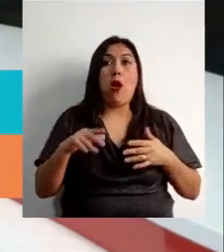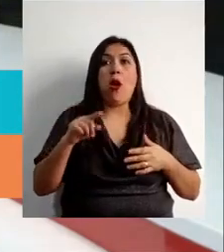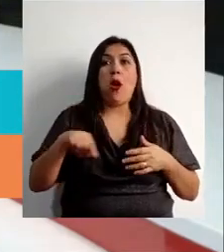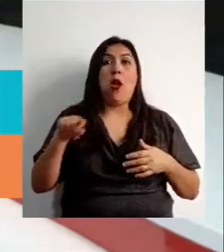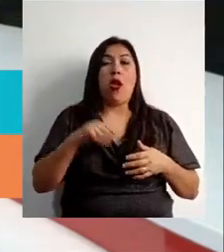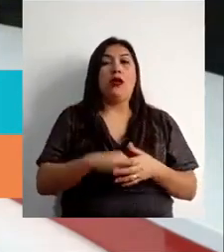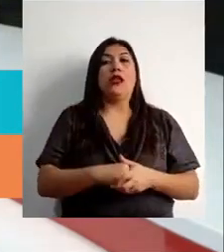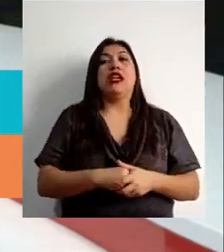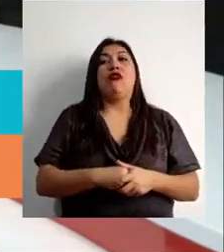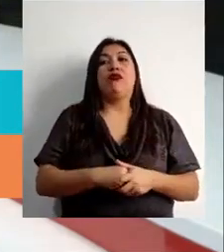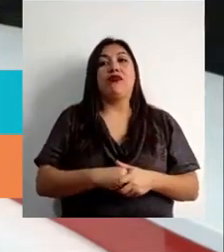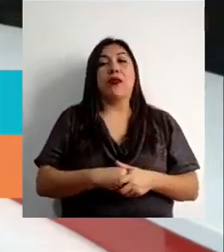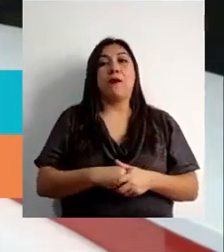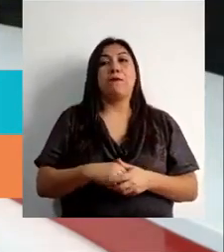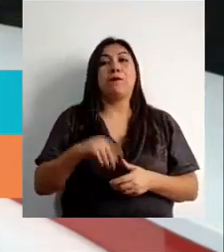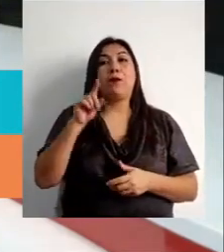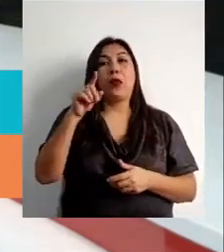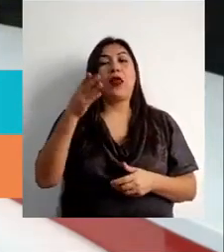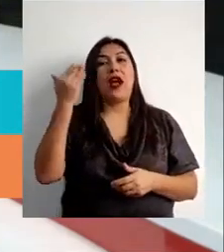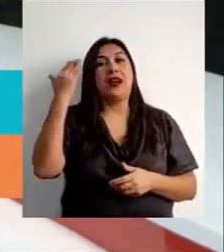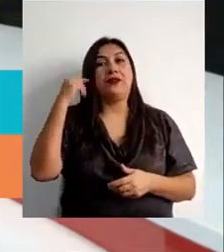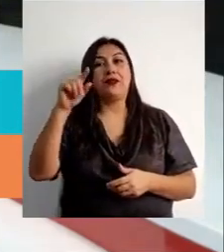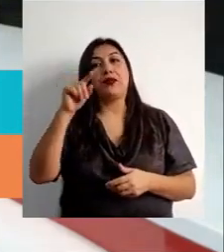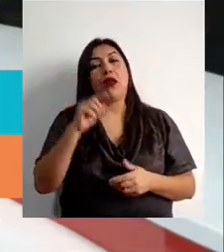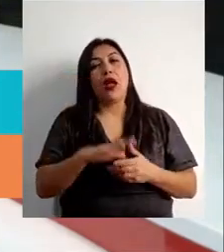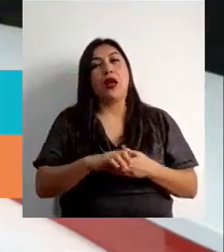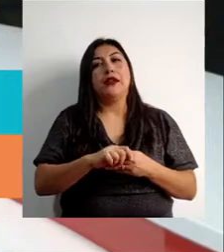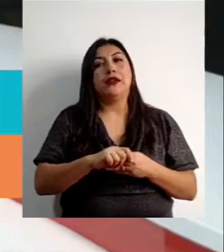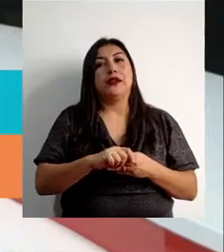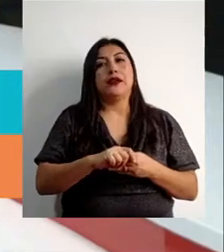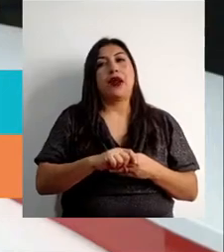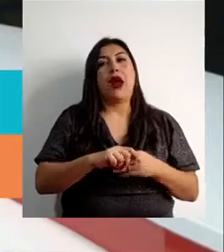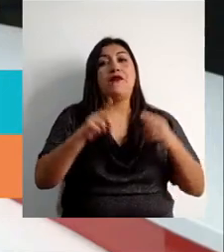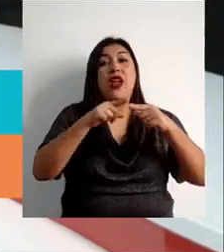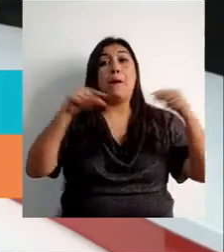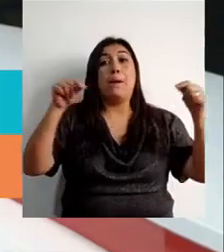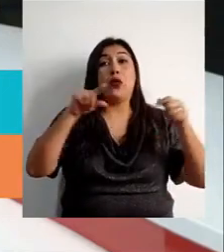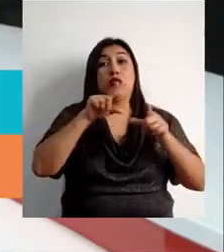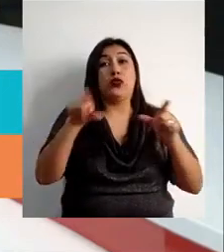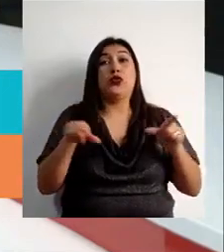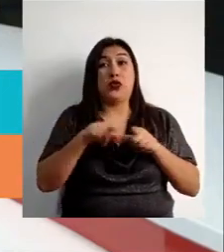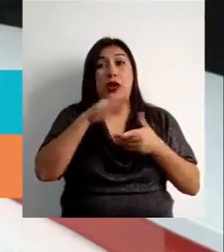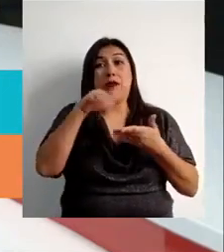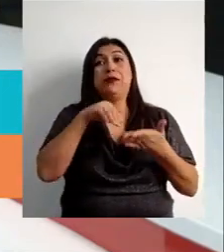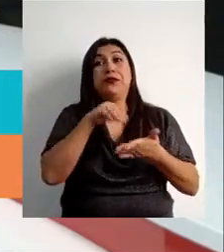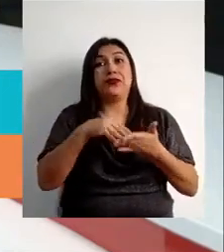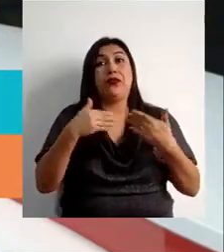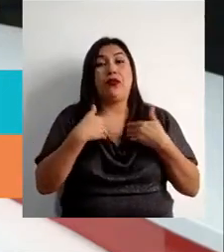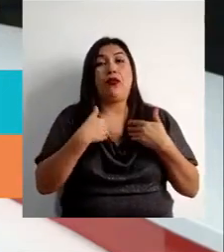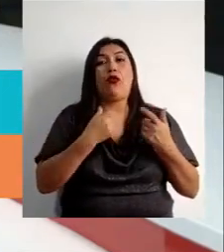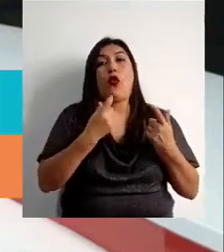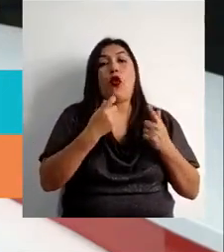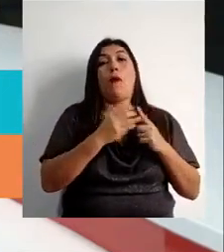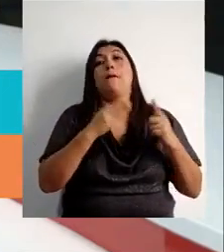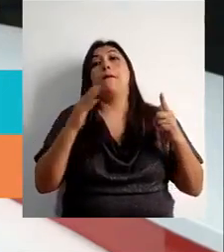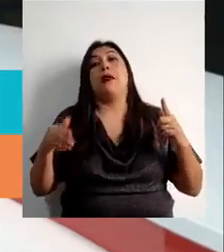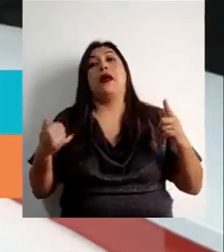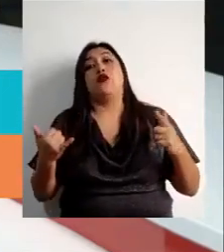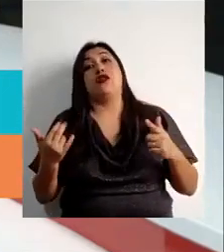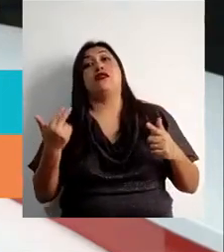que se tuvo en Tokio. Tenemos un récord de asistentes guías, que son 4 personas que acompañarán a nuestros